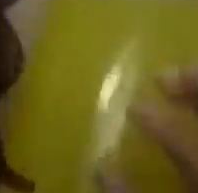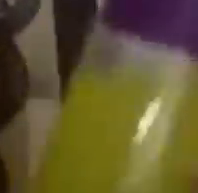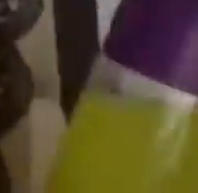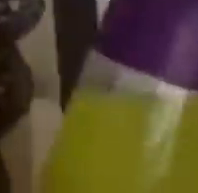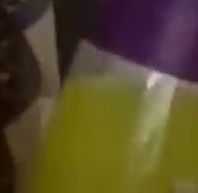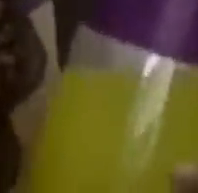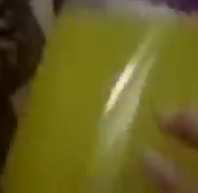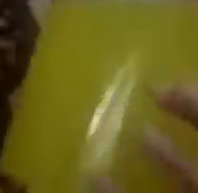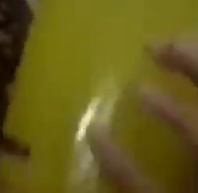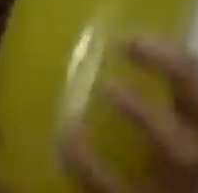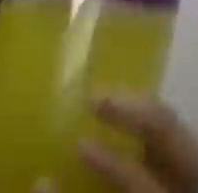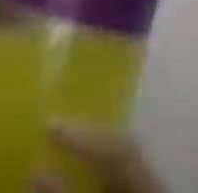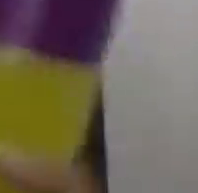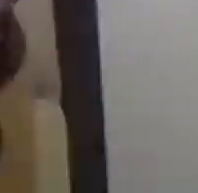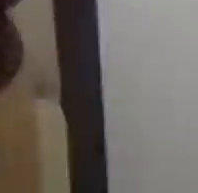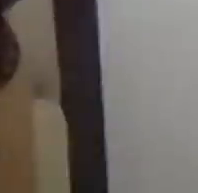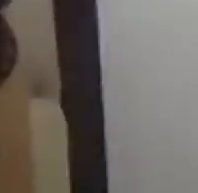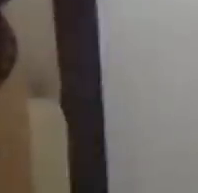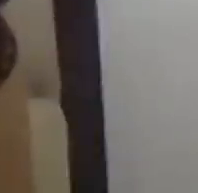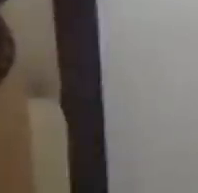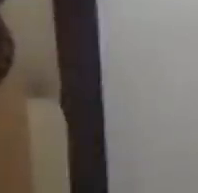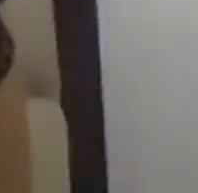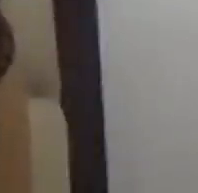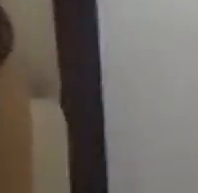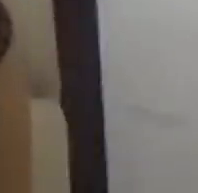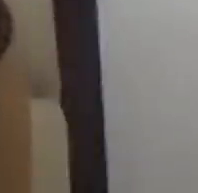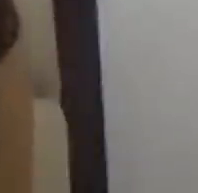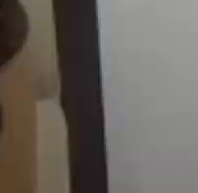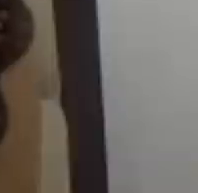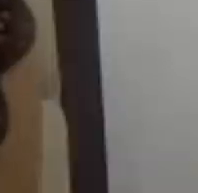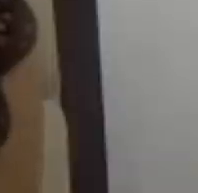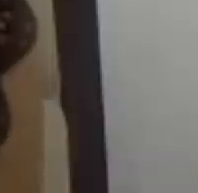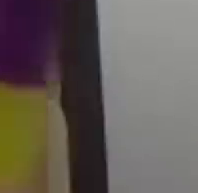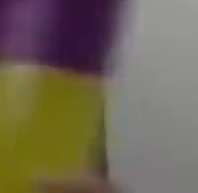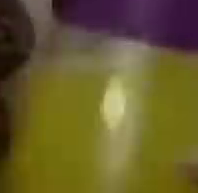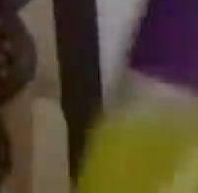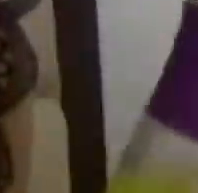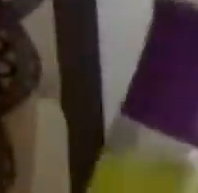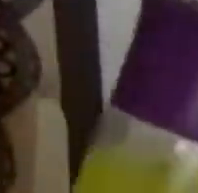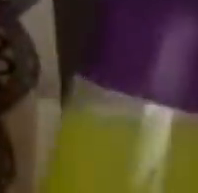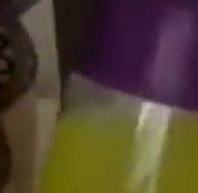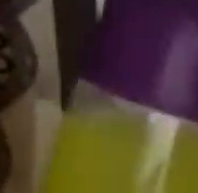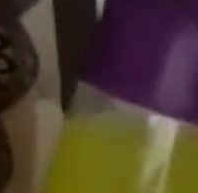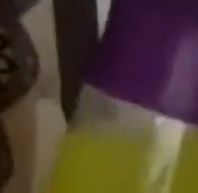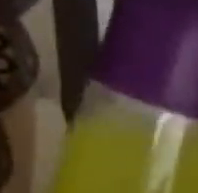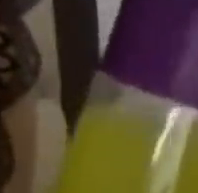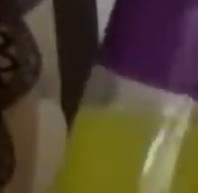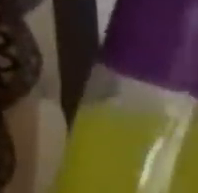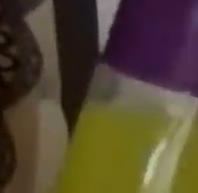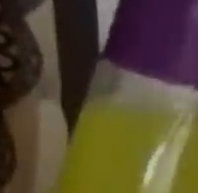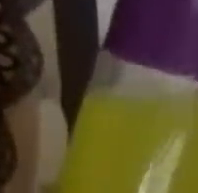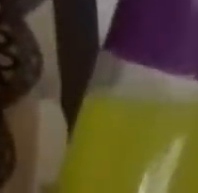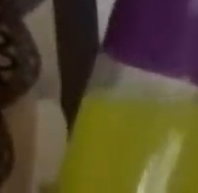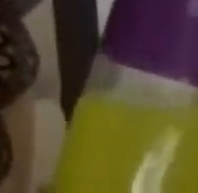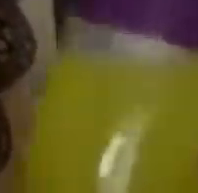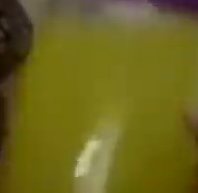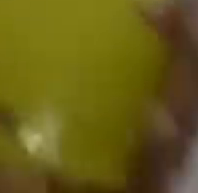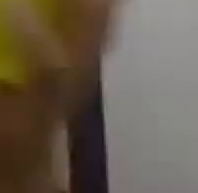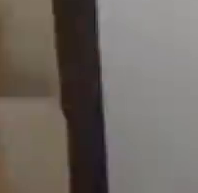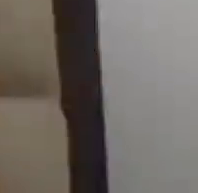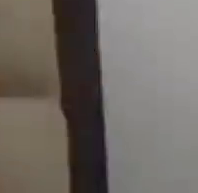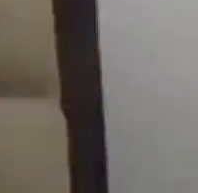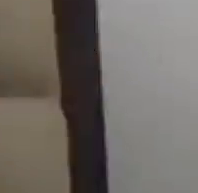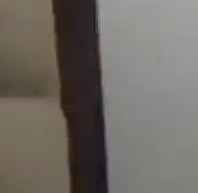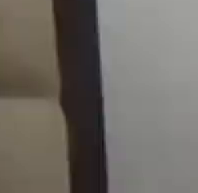de crecer. Y por ello esta emisión de Mundo Morado tenía que ser imparable, como ya es costumbre en nuestra familia morada.